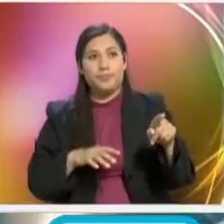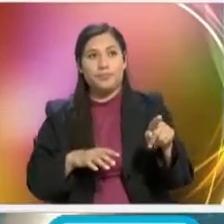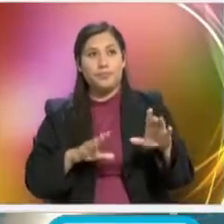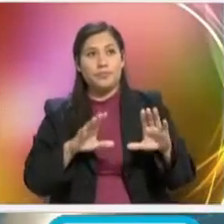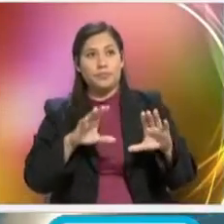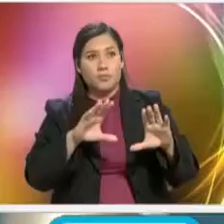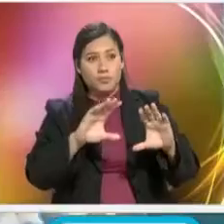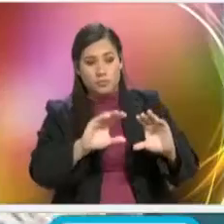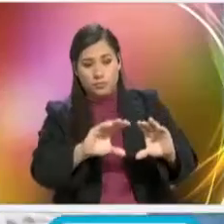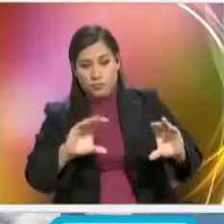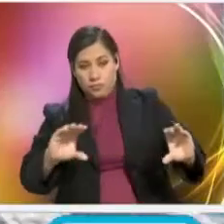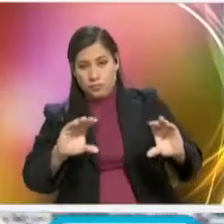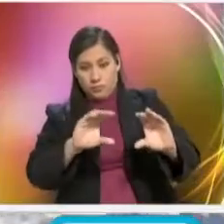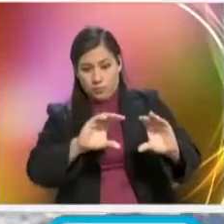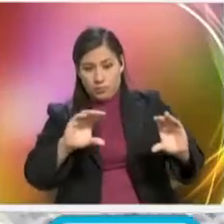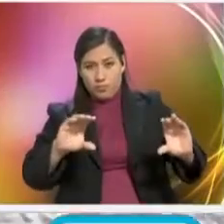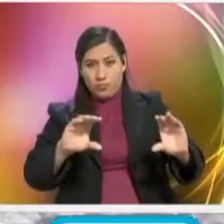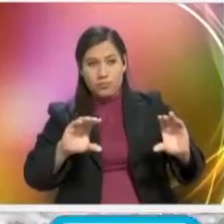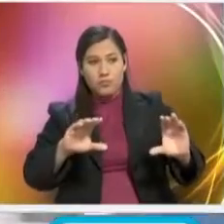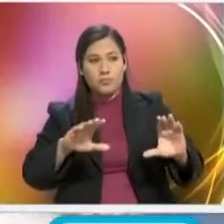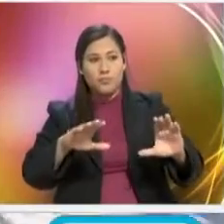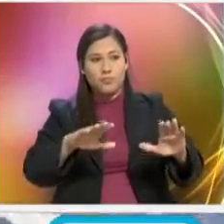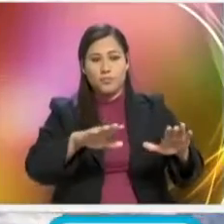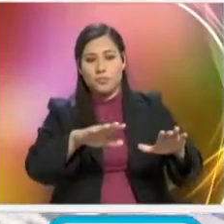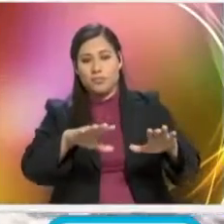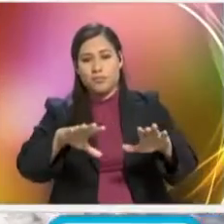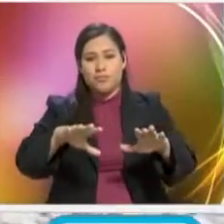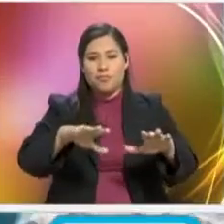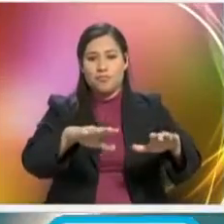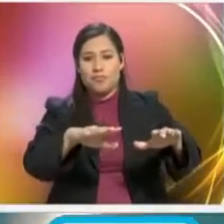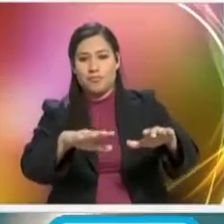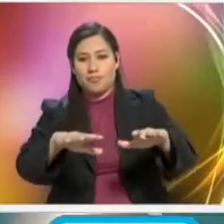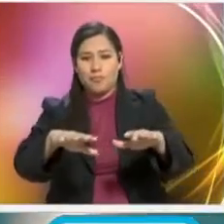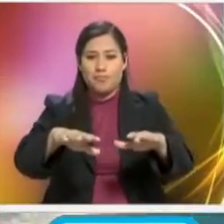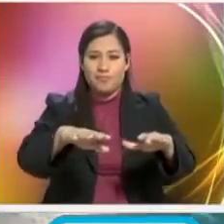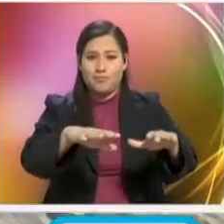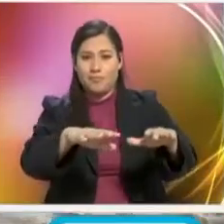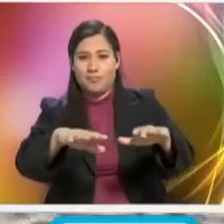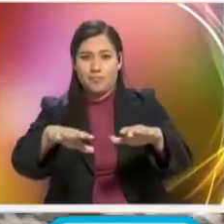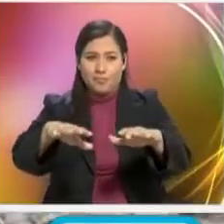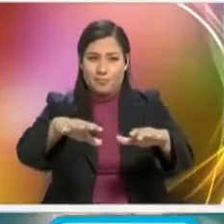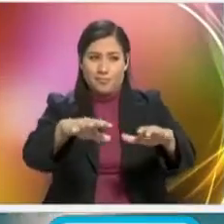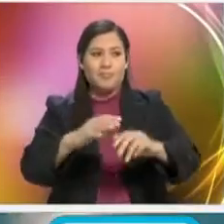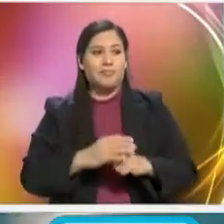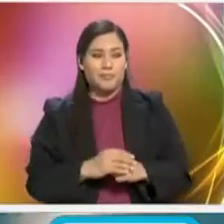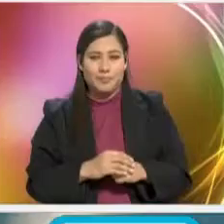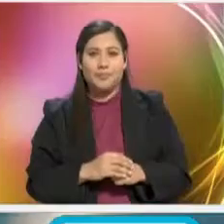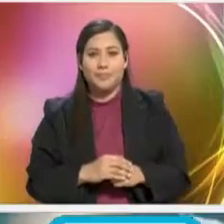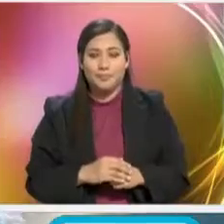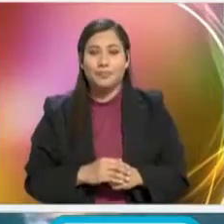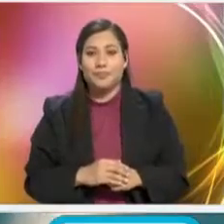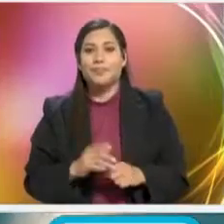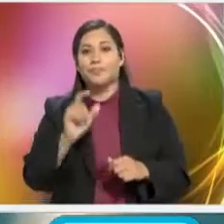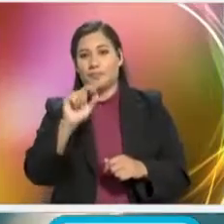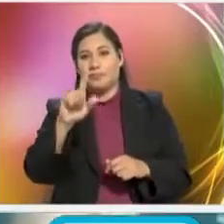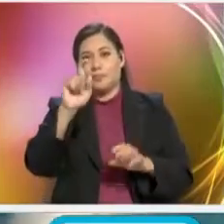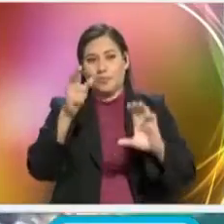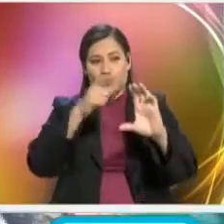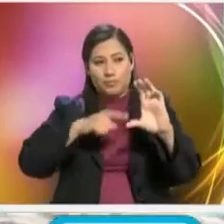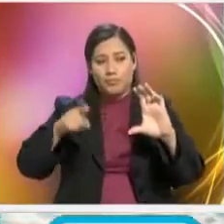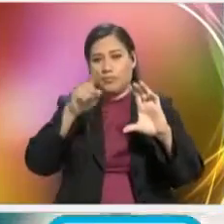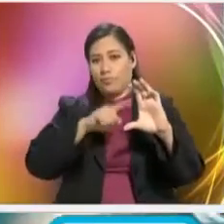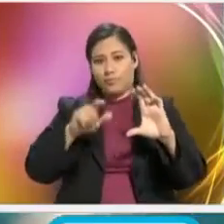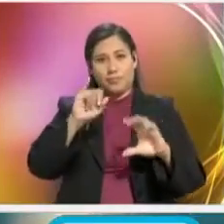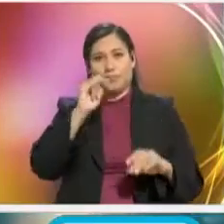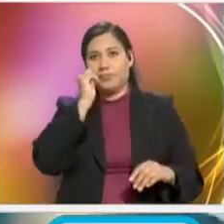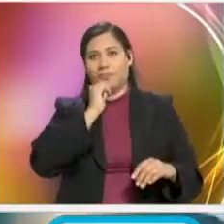acomodada en capas y toda esta nieve se está desplazando a través Sí. del tiempo. Entonces, bueno, pues claro, el ciclo del agua, o sea, es constante,